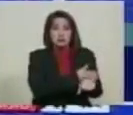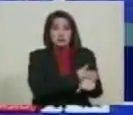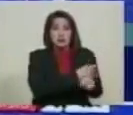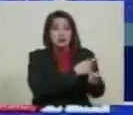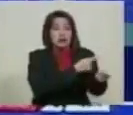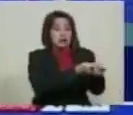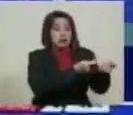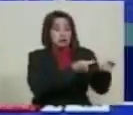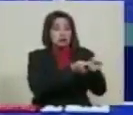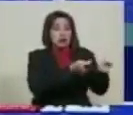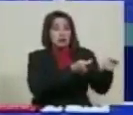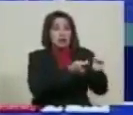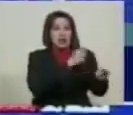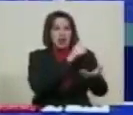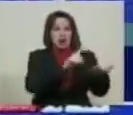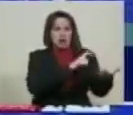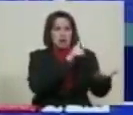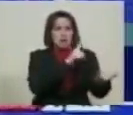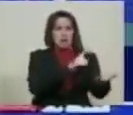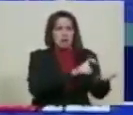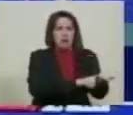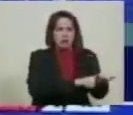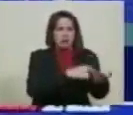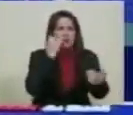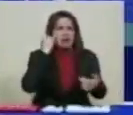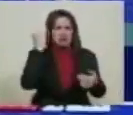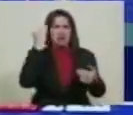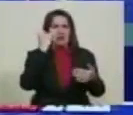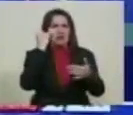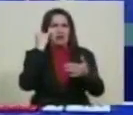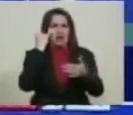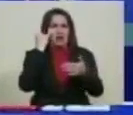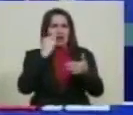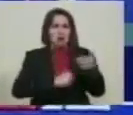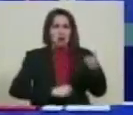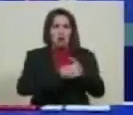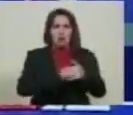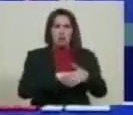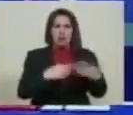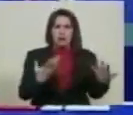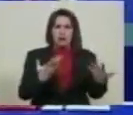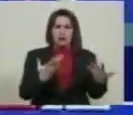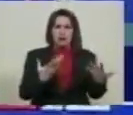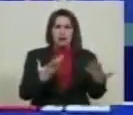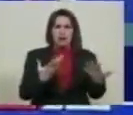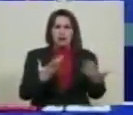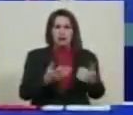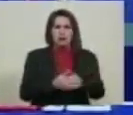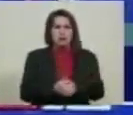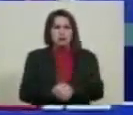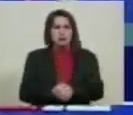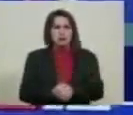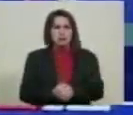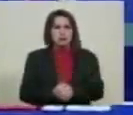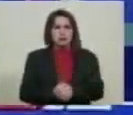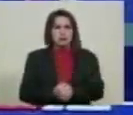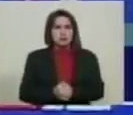dominada total y absolutamente por la idea del golpismo, del aventurerismo.